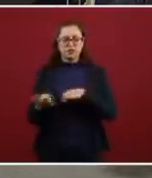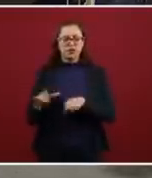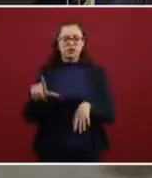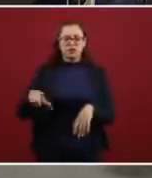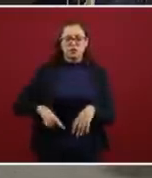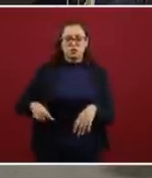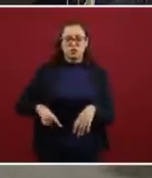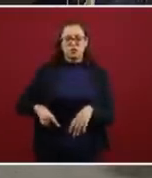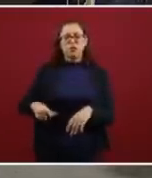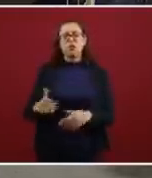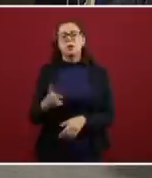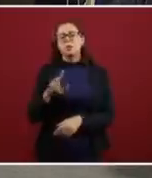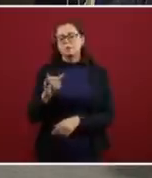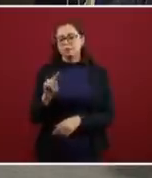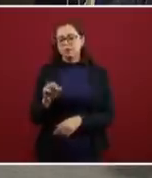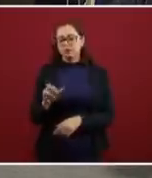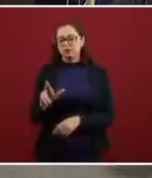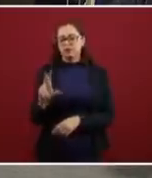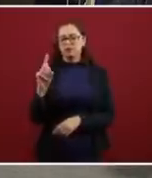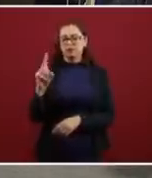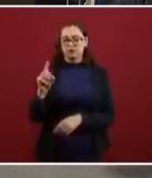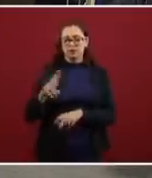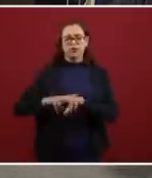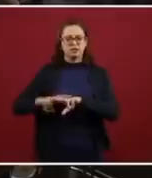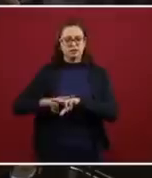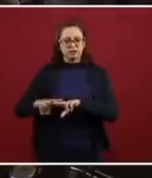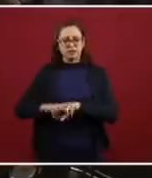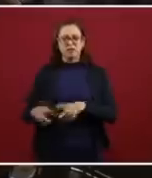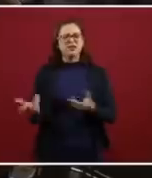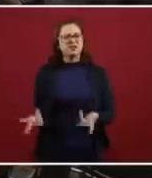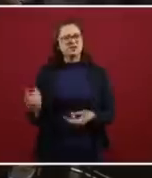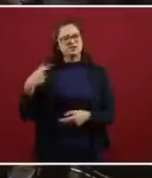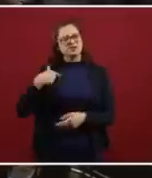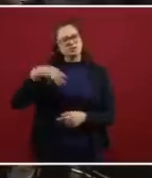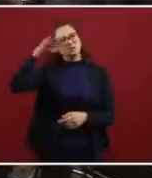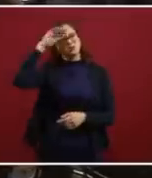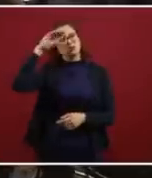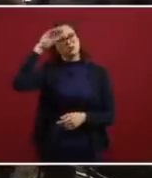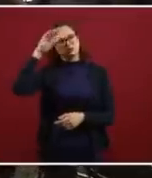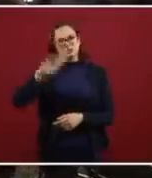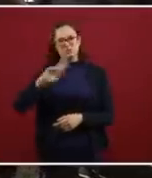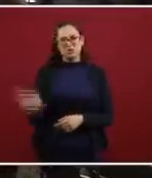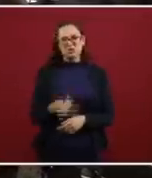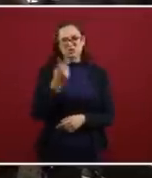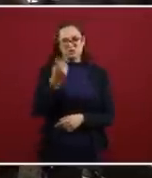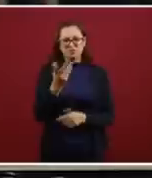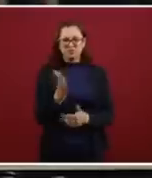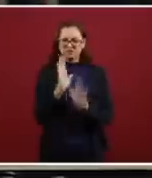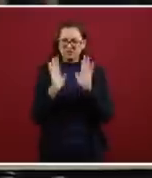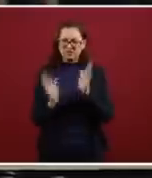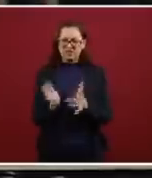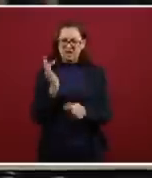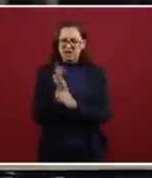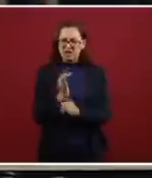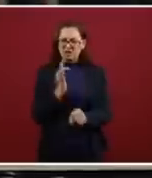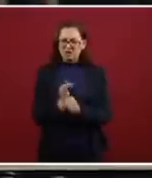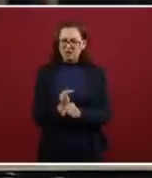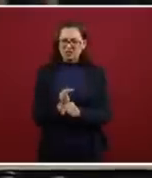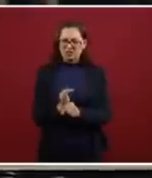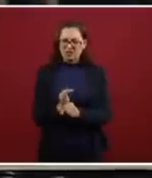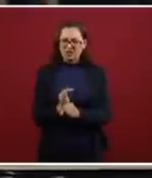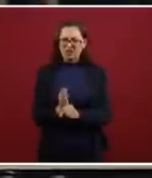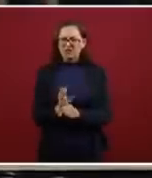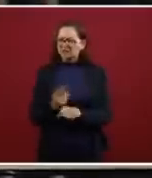Estado, Víctor Flores, 30 en Ferrocarriles. La pregunta concreta es, ¿no será ya el momento de hacer